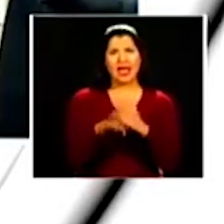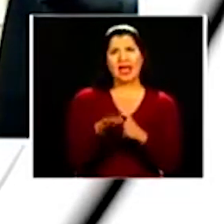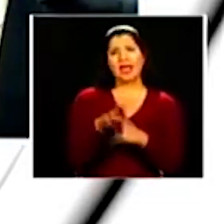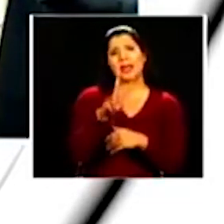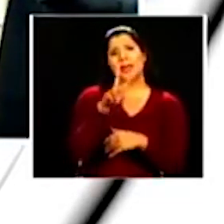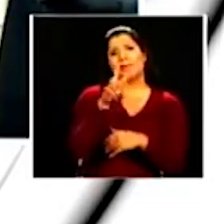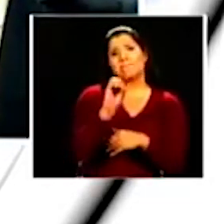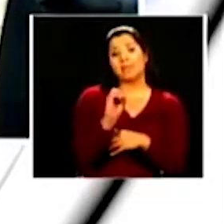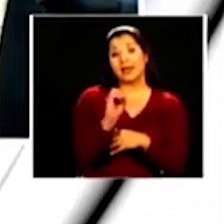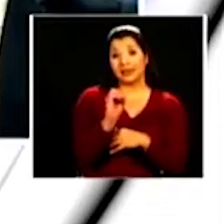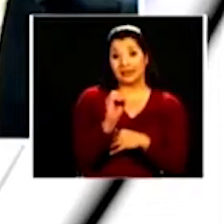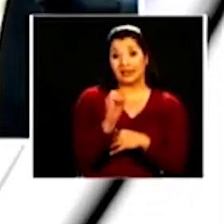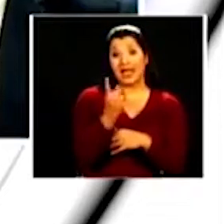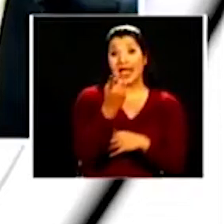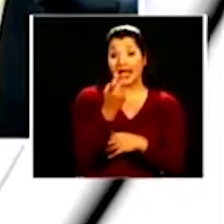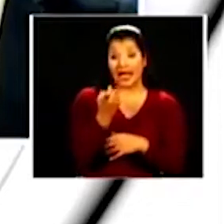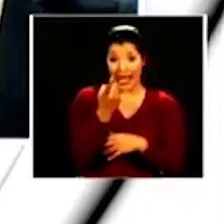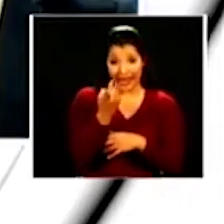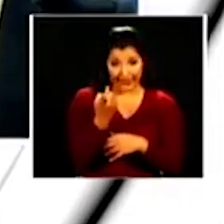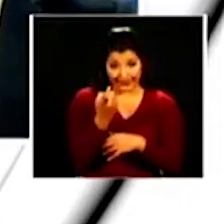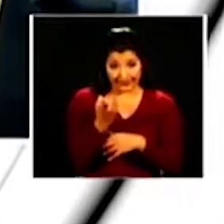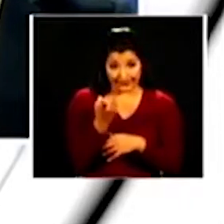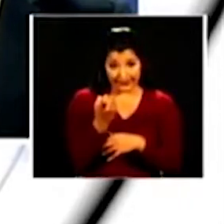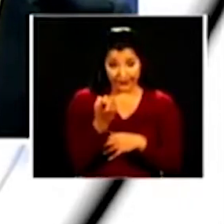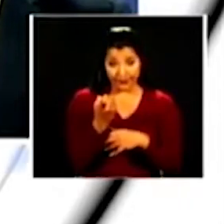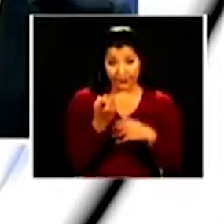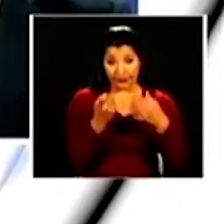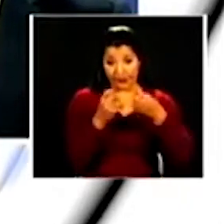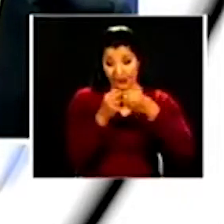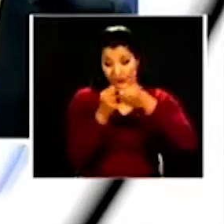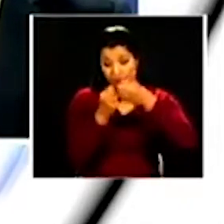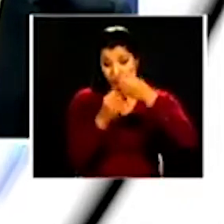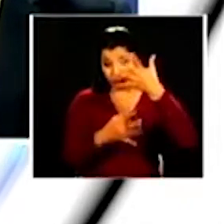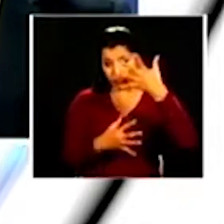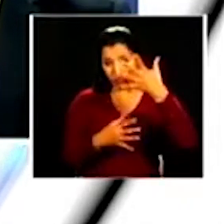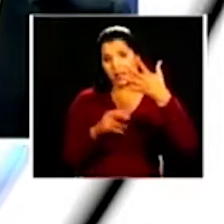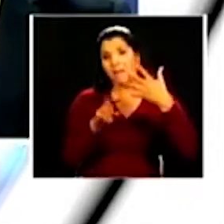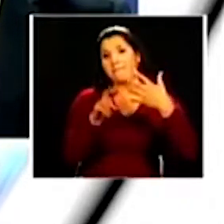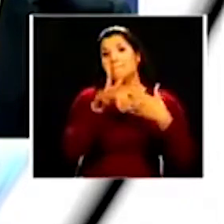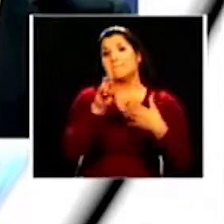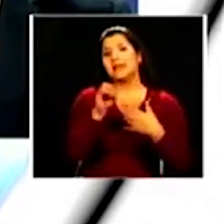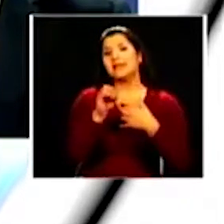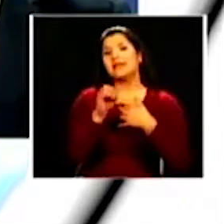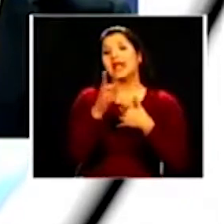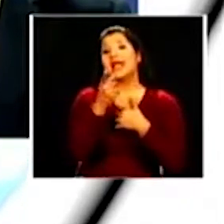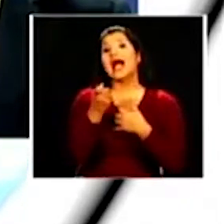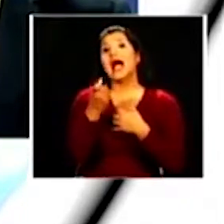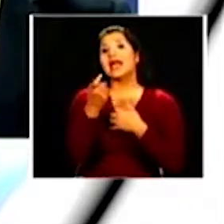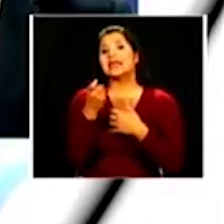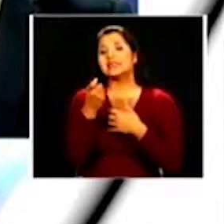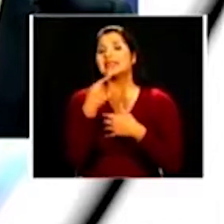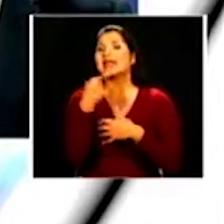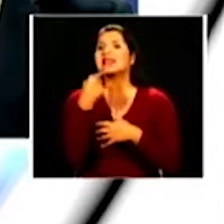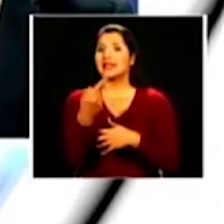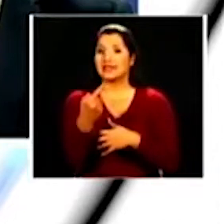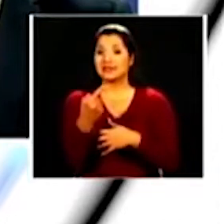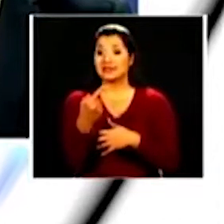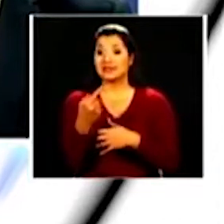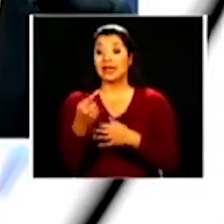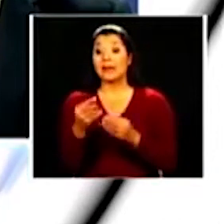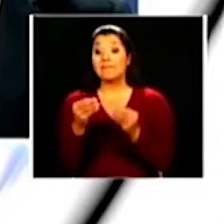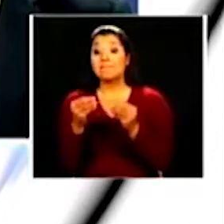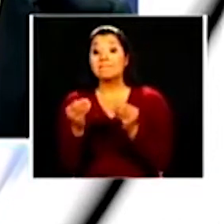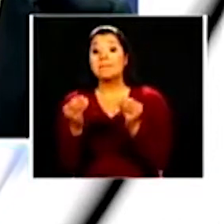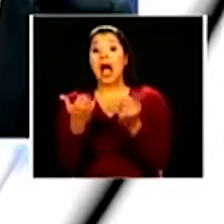dentro de las 5 dimensiones, y una de ellas en la parte social indica que hay más adultos mayores